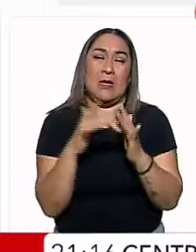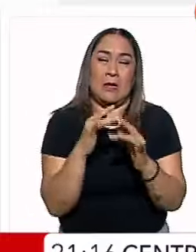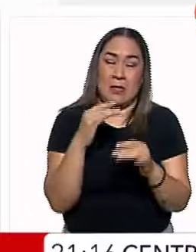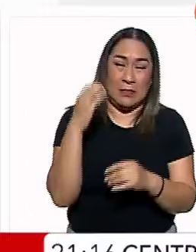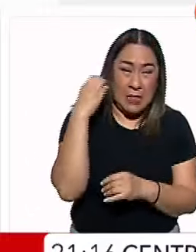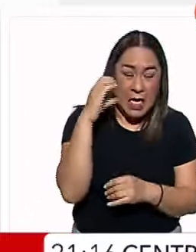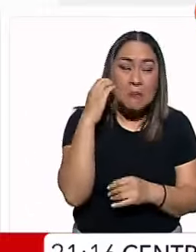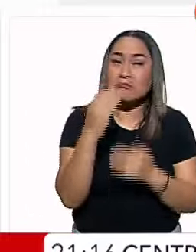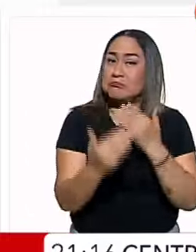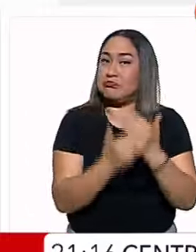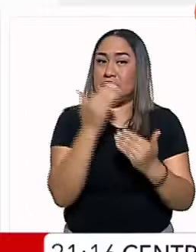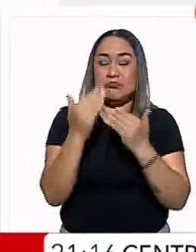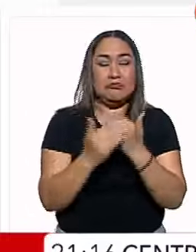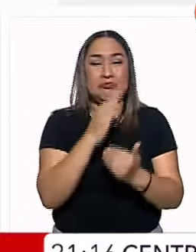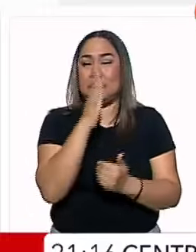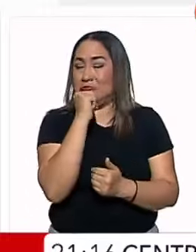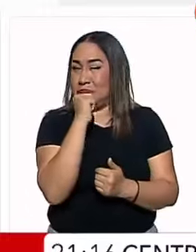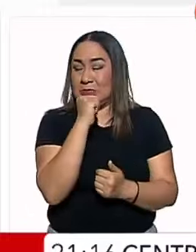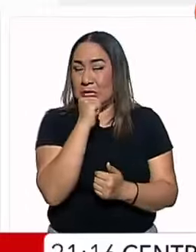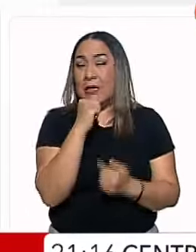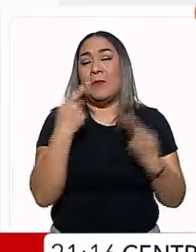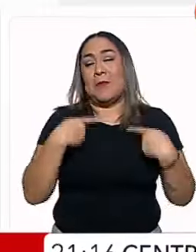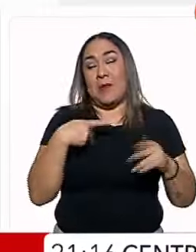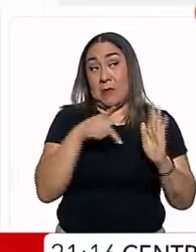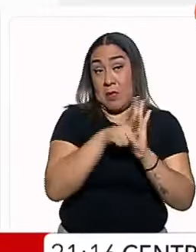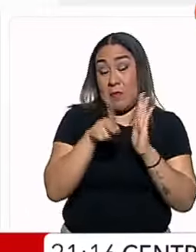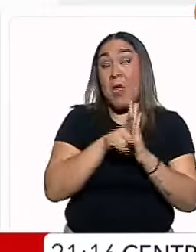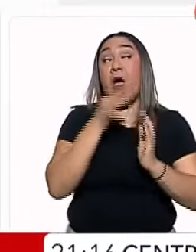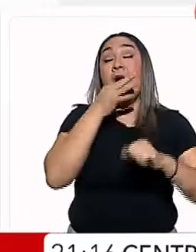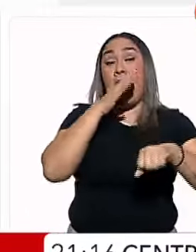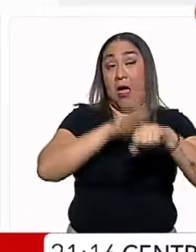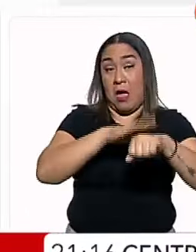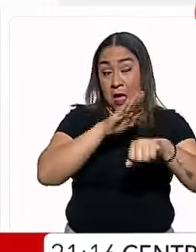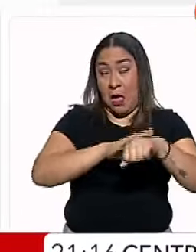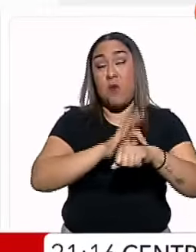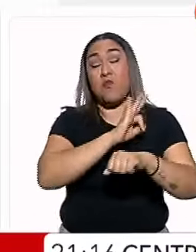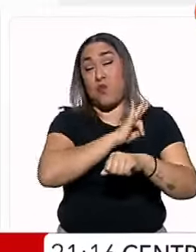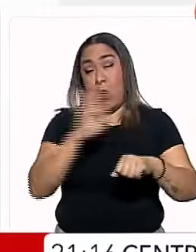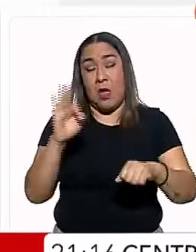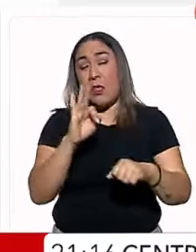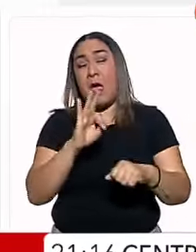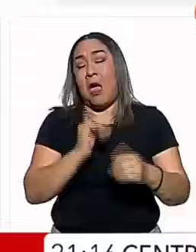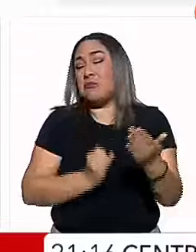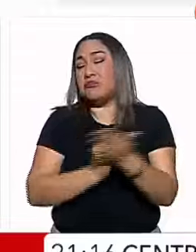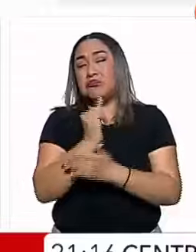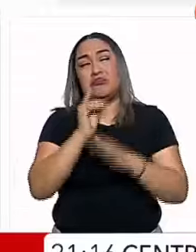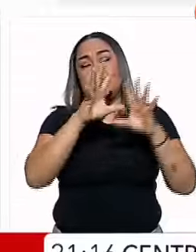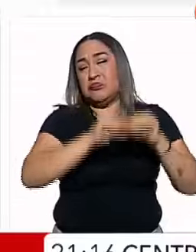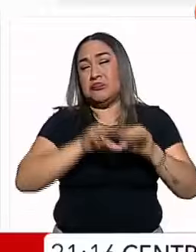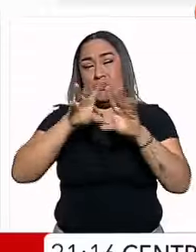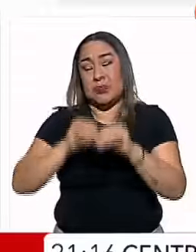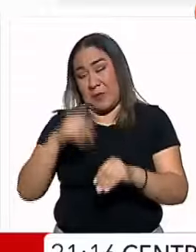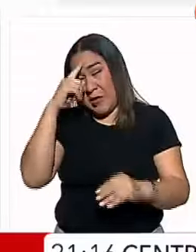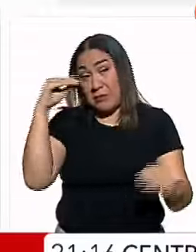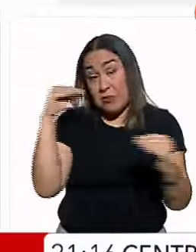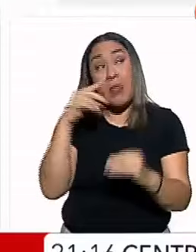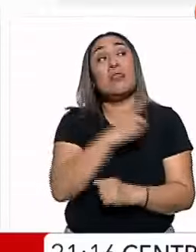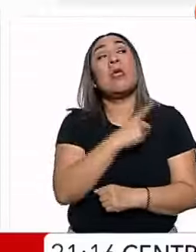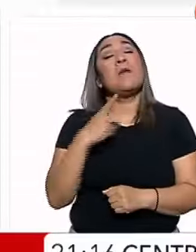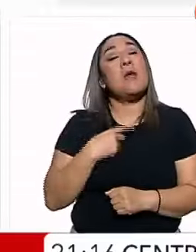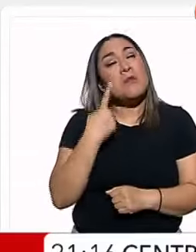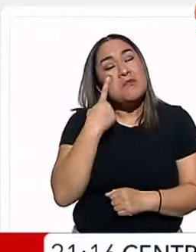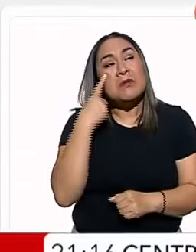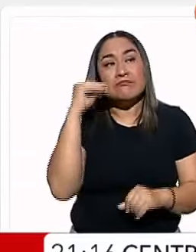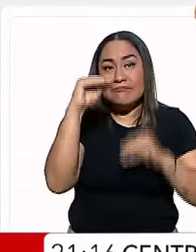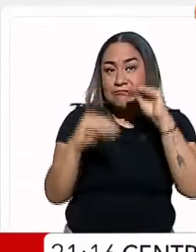celulares fueron insuficientes. Algunos periodistas amenazaron con dar portazo al ya iniciado debate si no se resolvía el